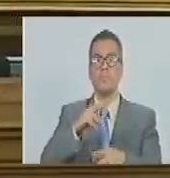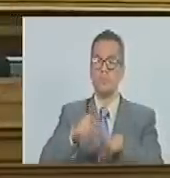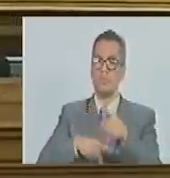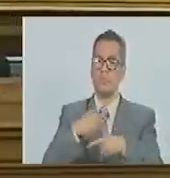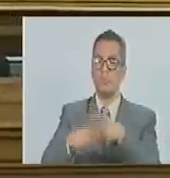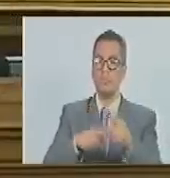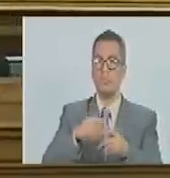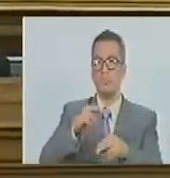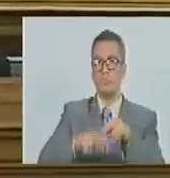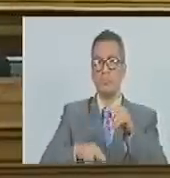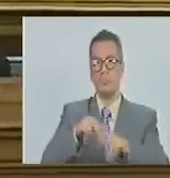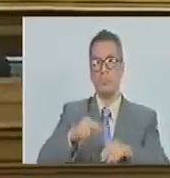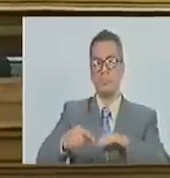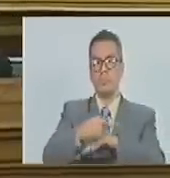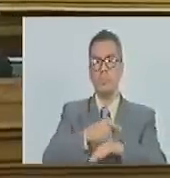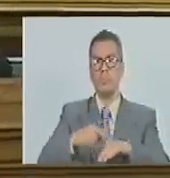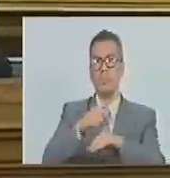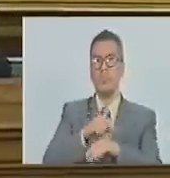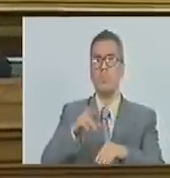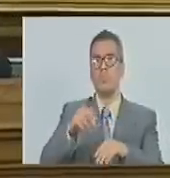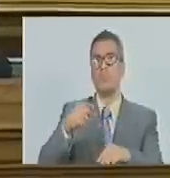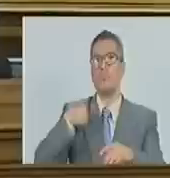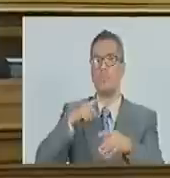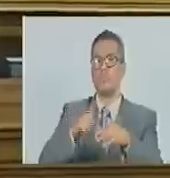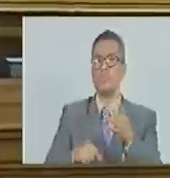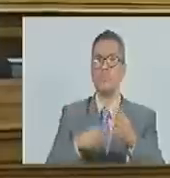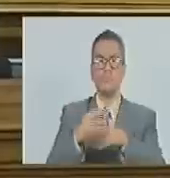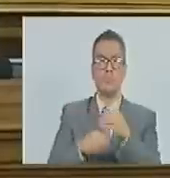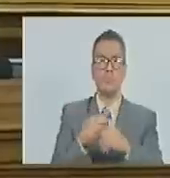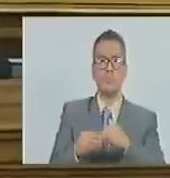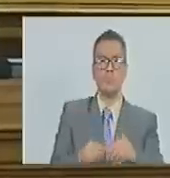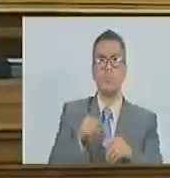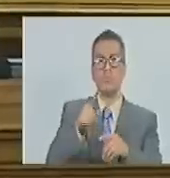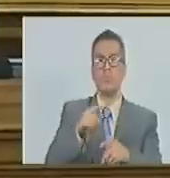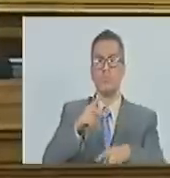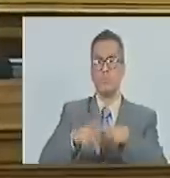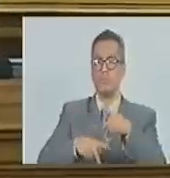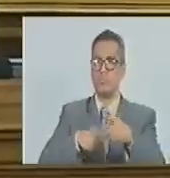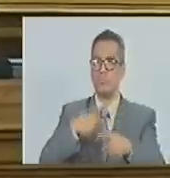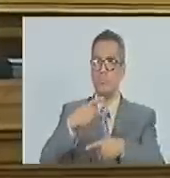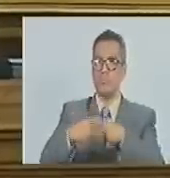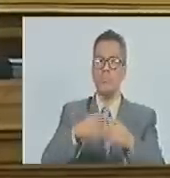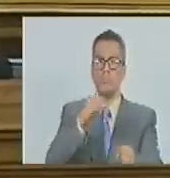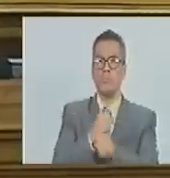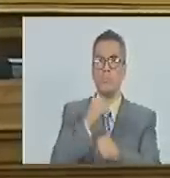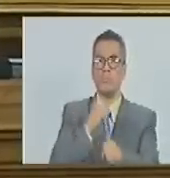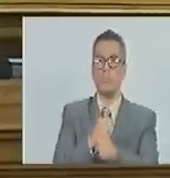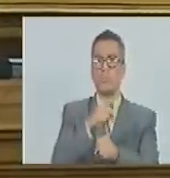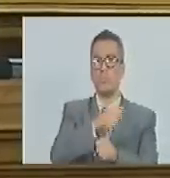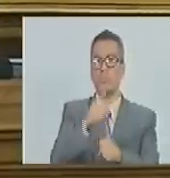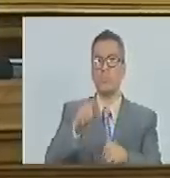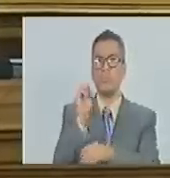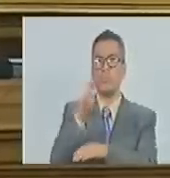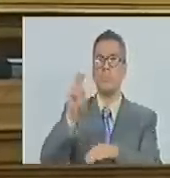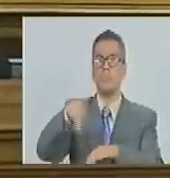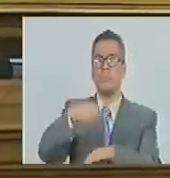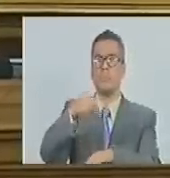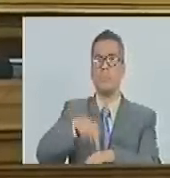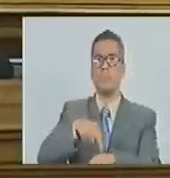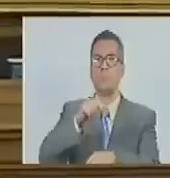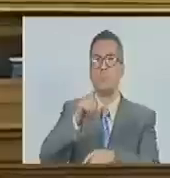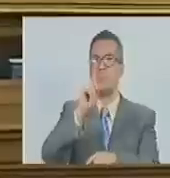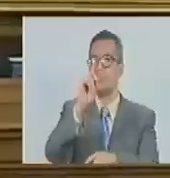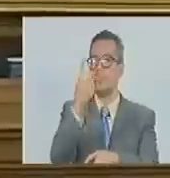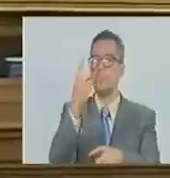proceso de conformación del Estado, no poca cosa se ha hecho en el desarrollo del trabajo de esta Asamblea Nacional. Una